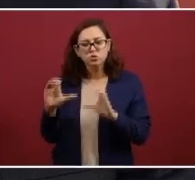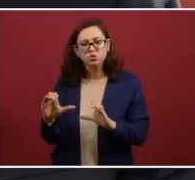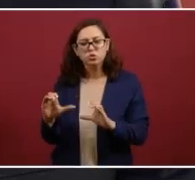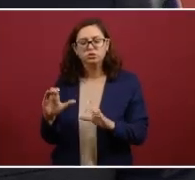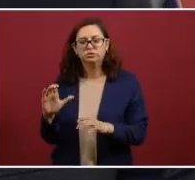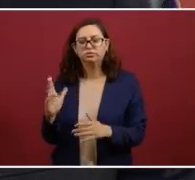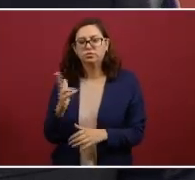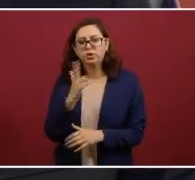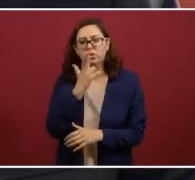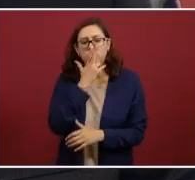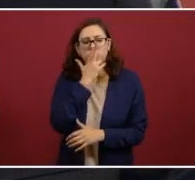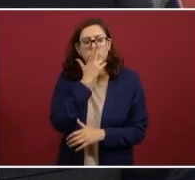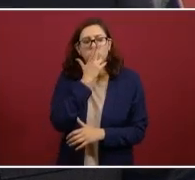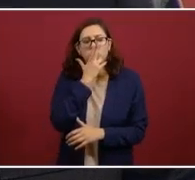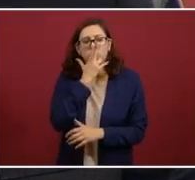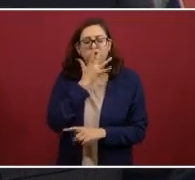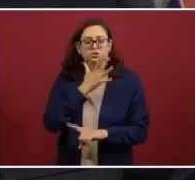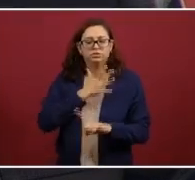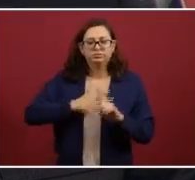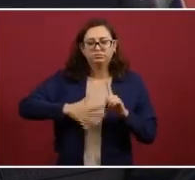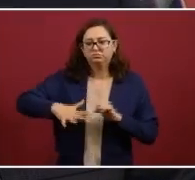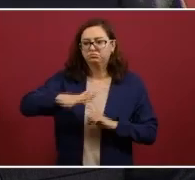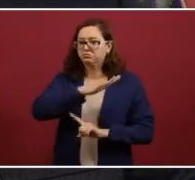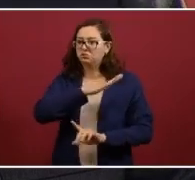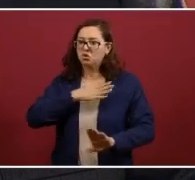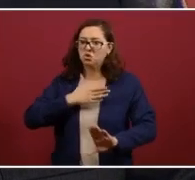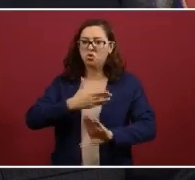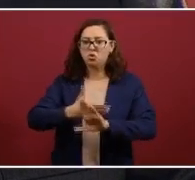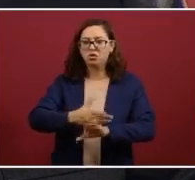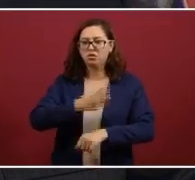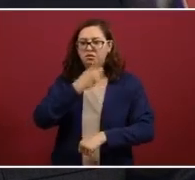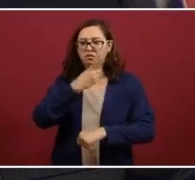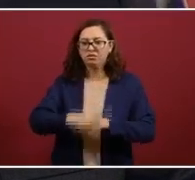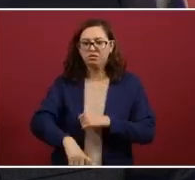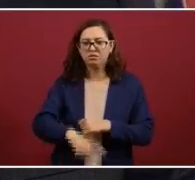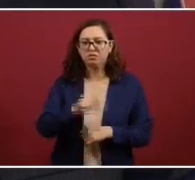las reservas naturales, no afectarlas,